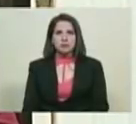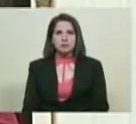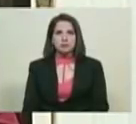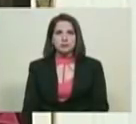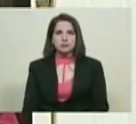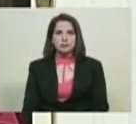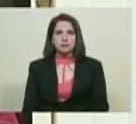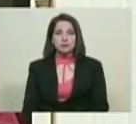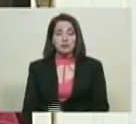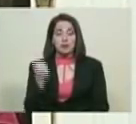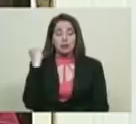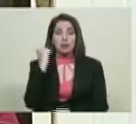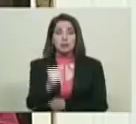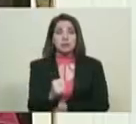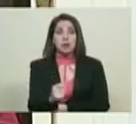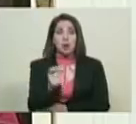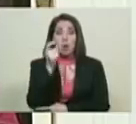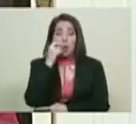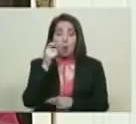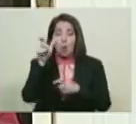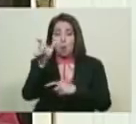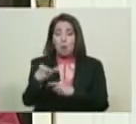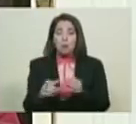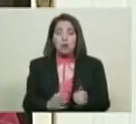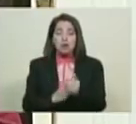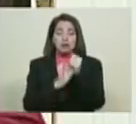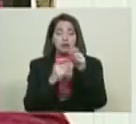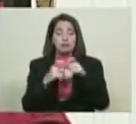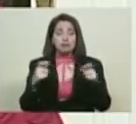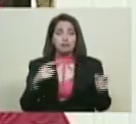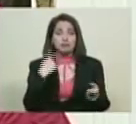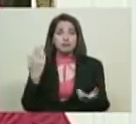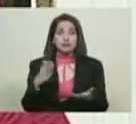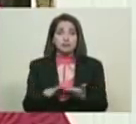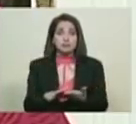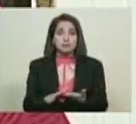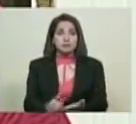El asesinato de Jorge Eliécer Gaitán